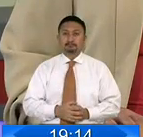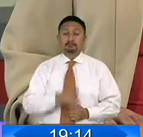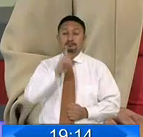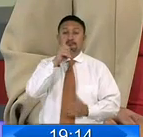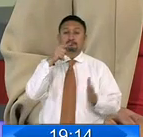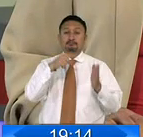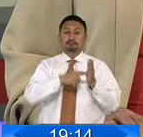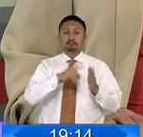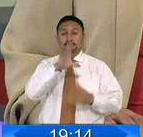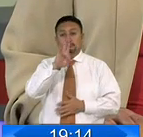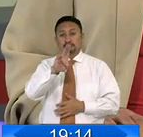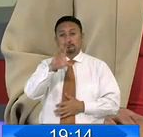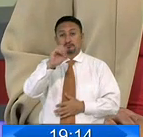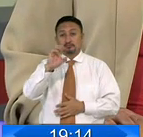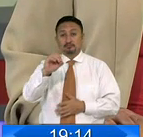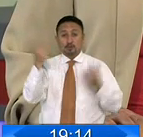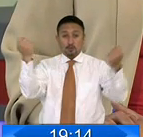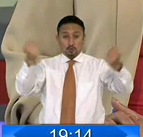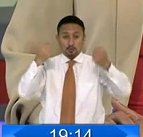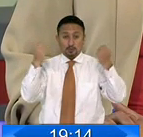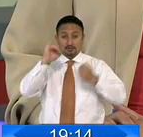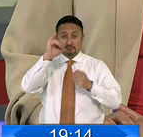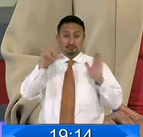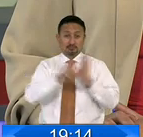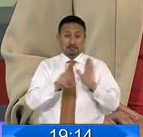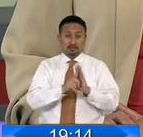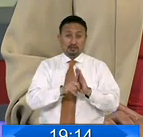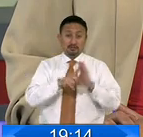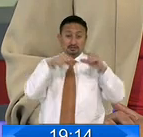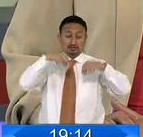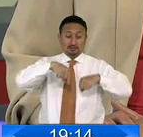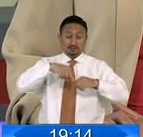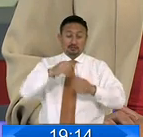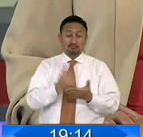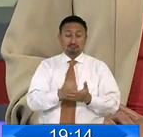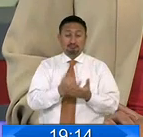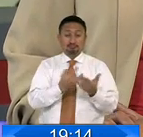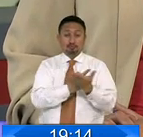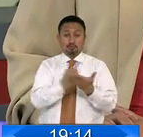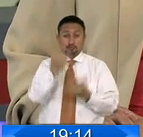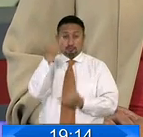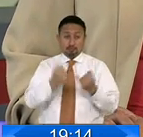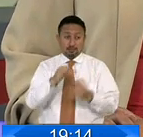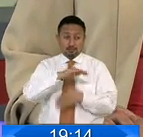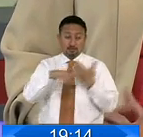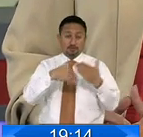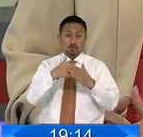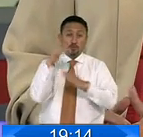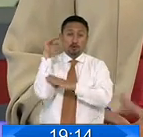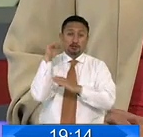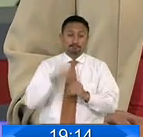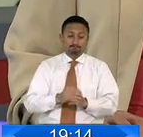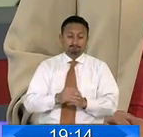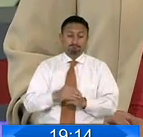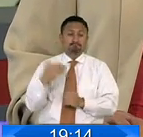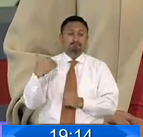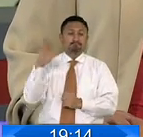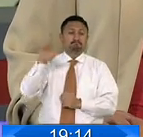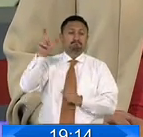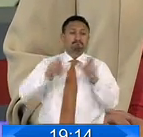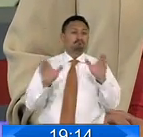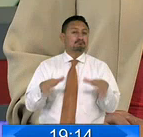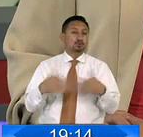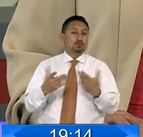de 1700 fiestas clandestinas se registraron este fin de semana en todo el país el mayor número de estos eventos